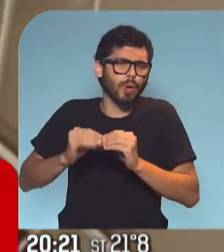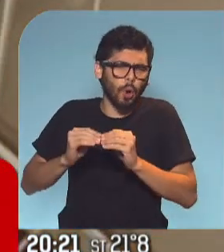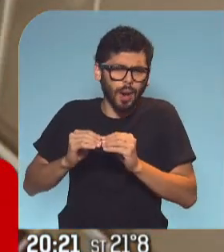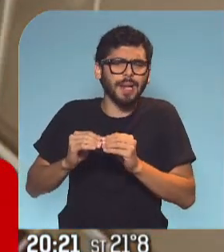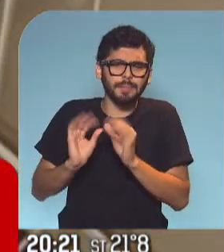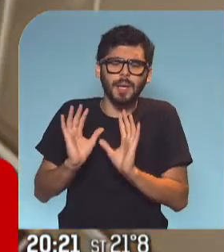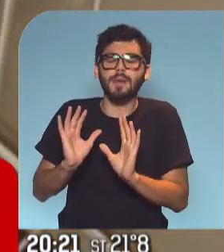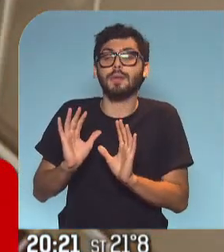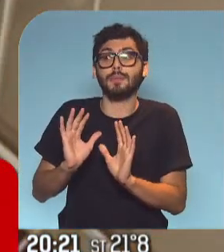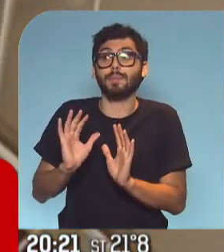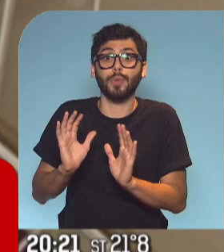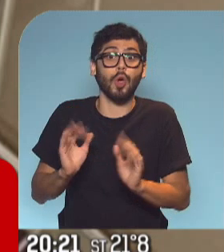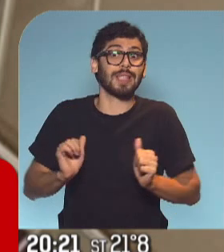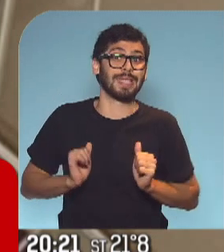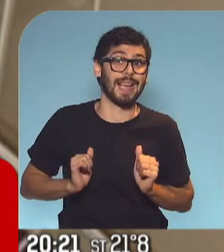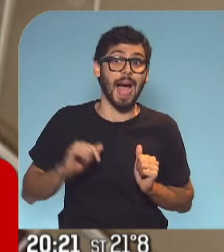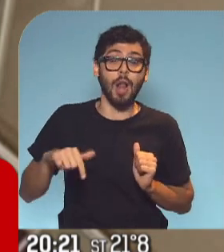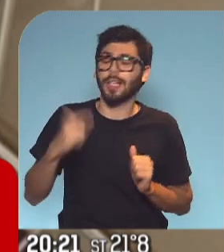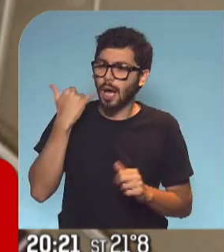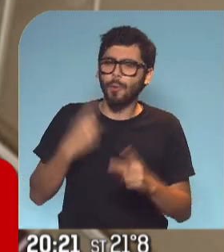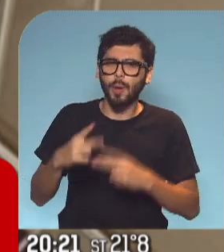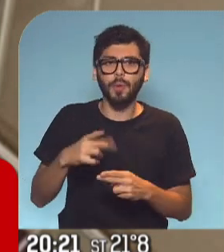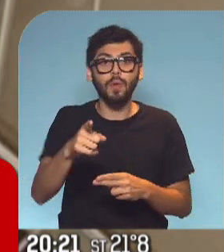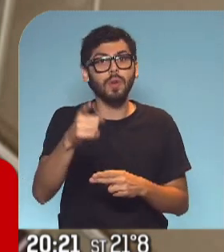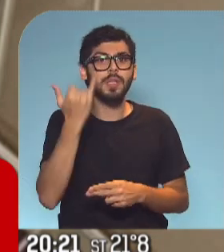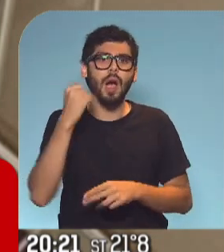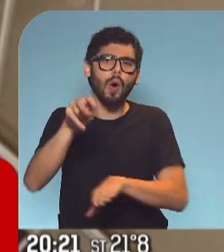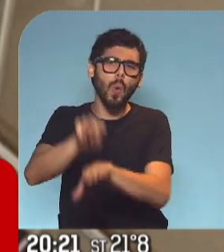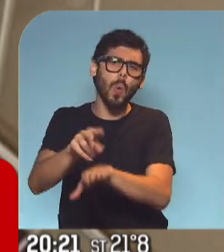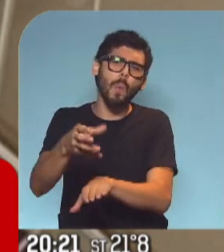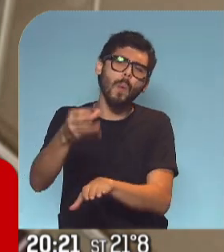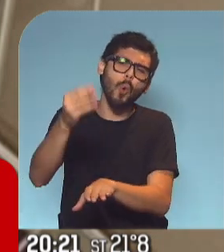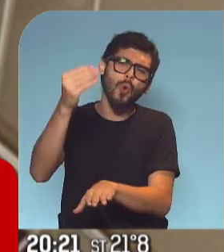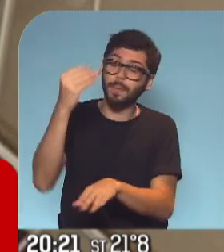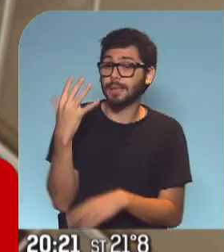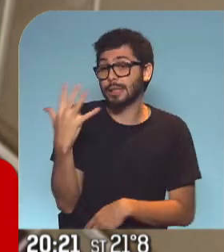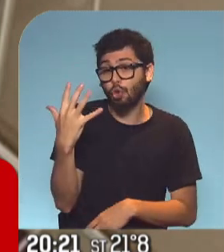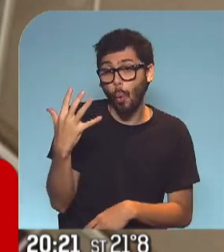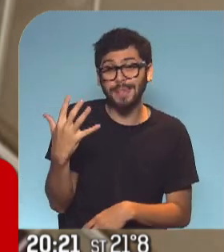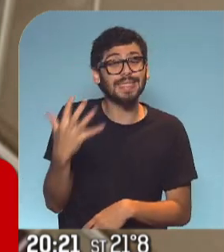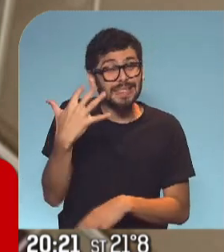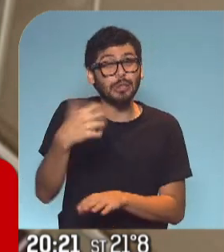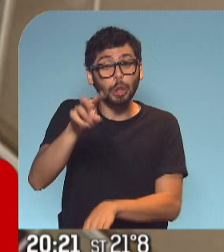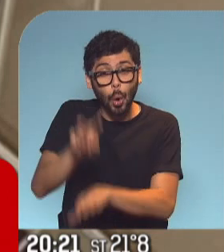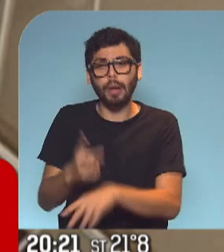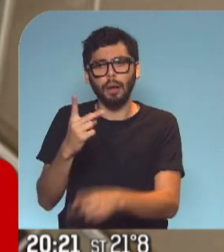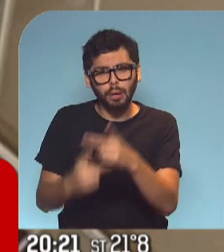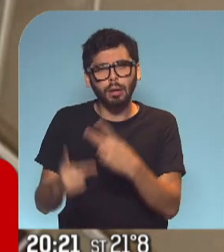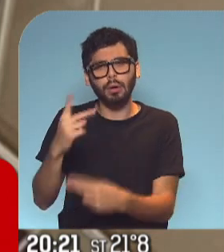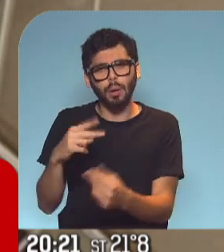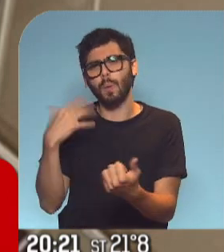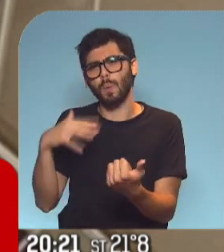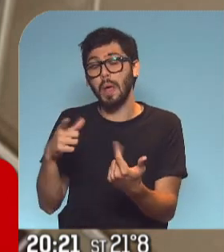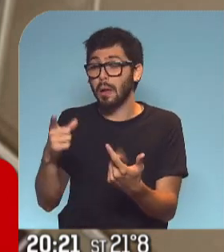anunció ayer en las redes. Pero decime si esa imagen no la vimos demasiado. ¿Cuántas veces? Cinco veces la viste. Es terrible. Y mirá que ha